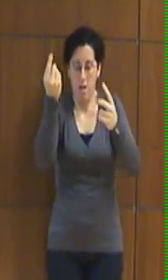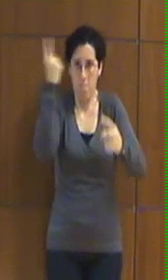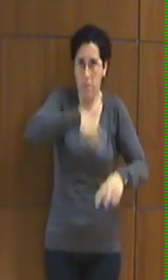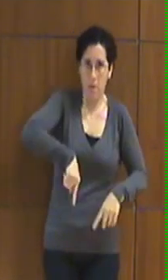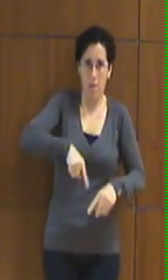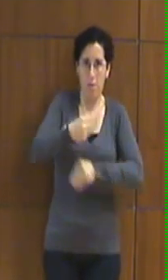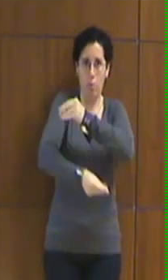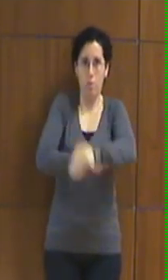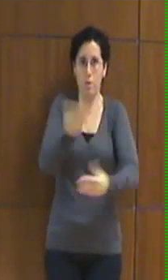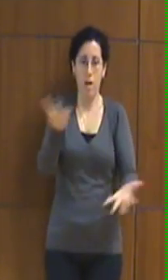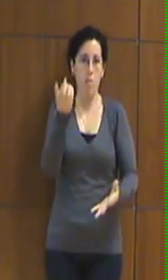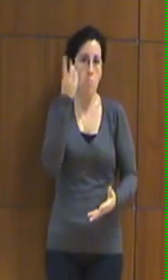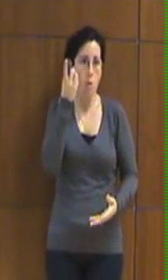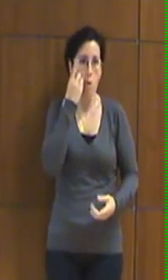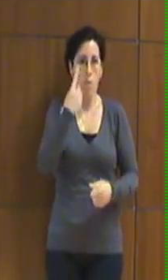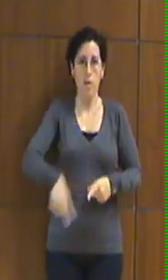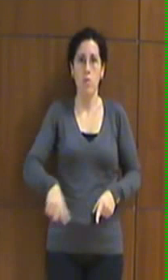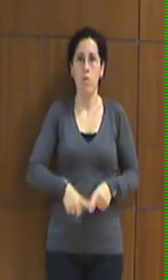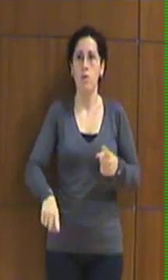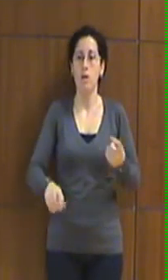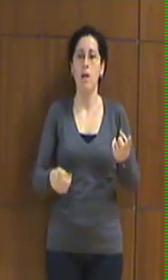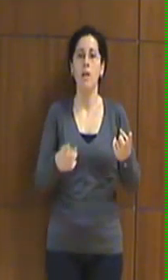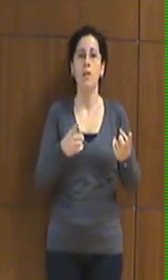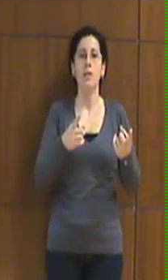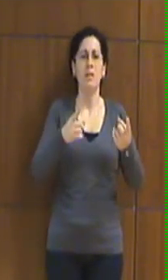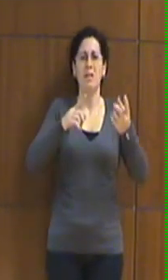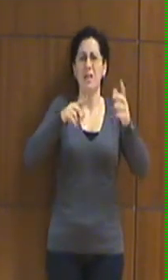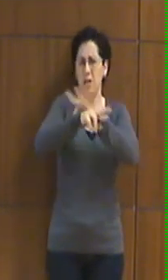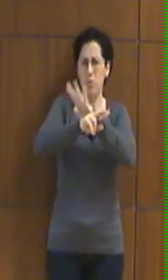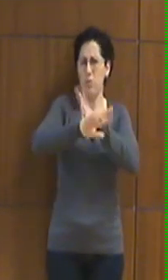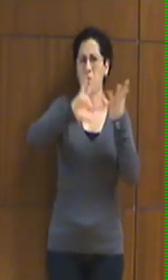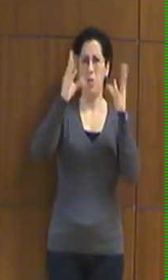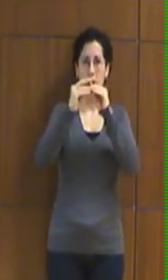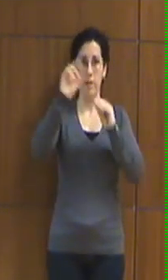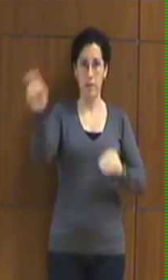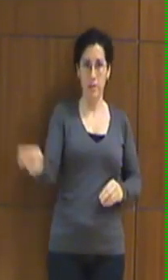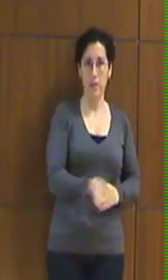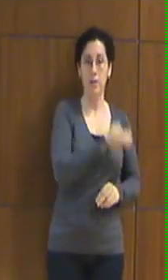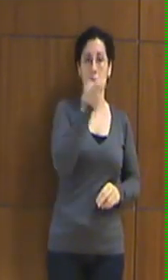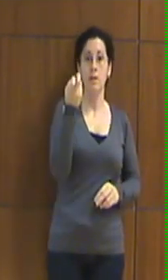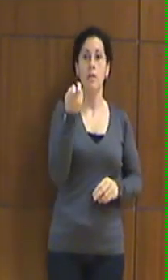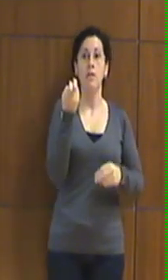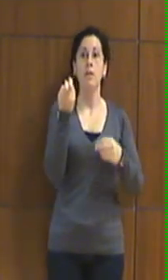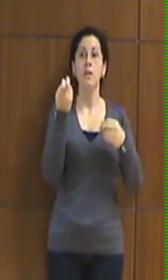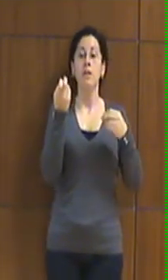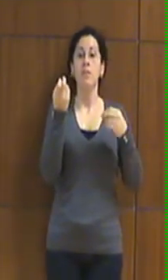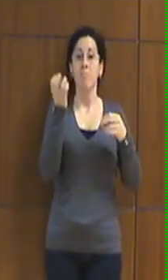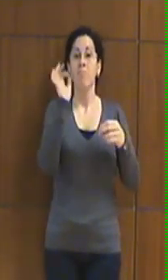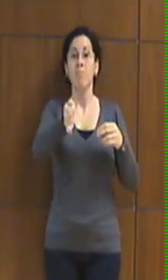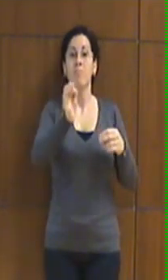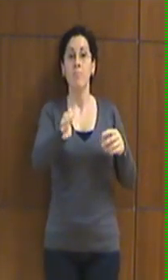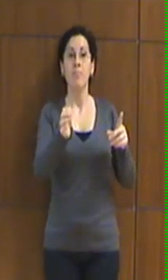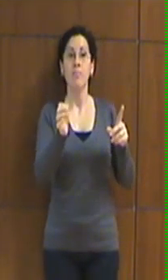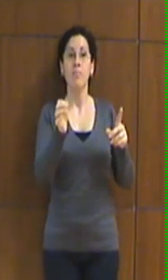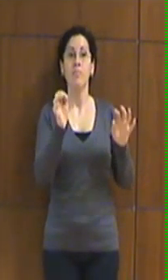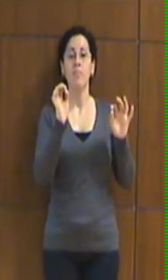utilizan los móviles directamente y todas las aplicaciones suyas. Yo creo que quizás sea una visión la de